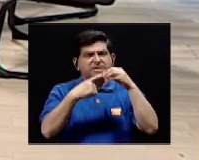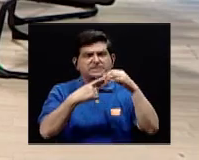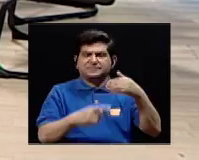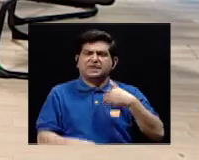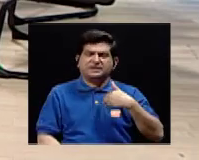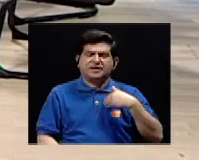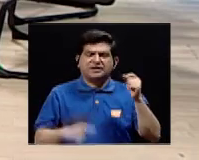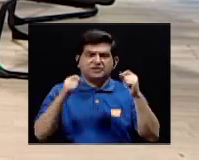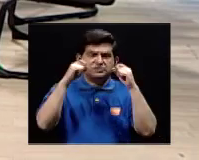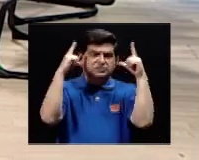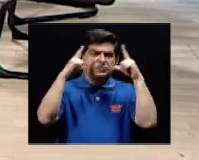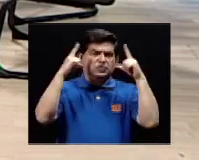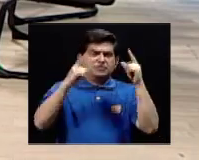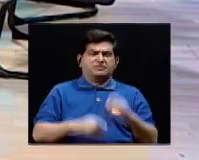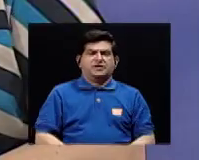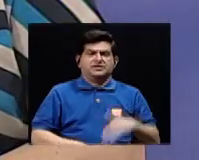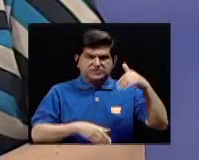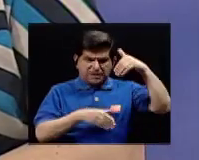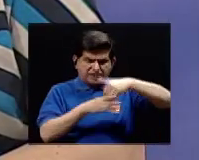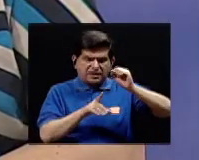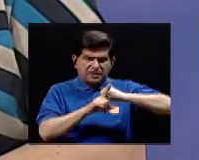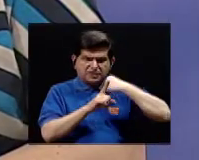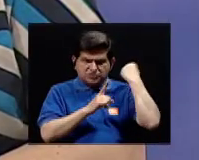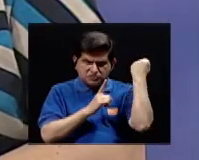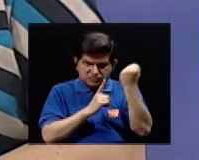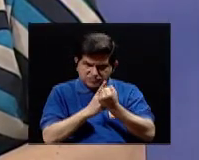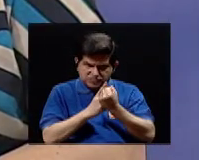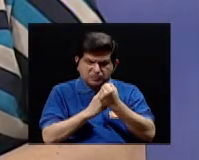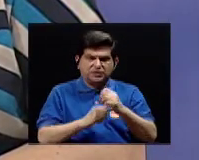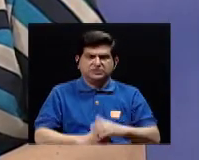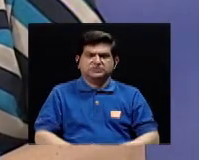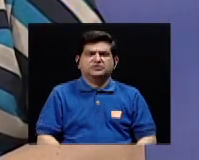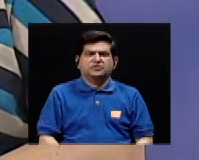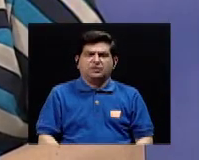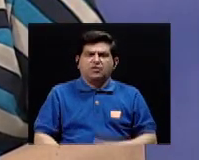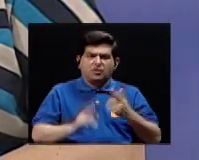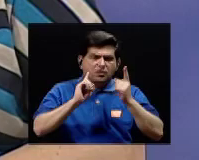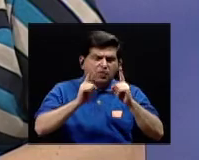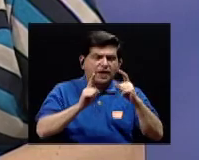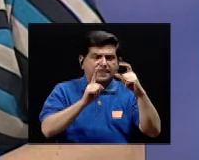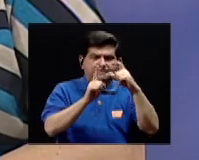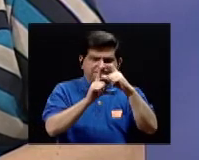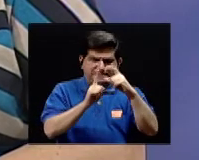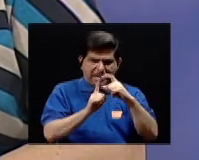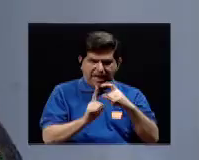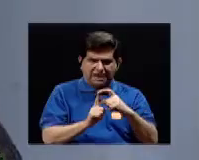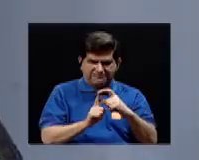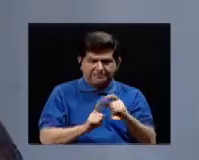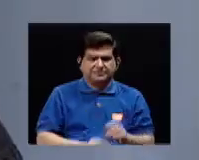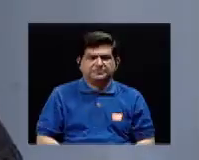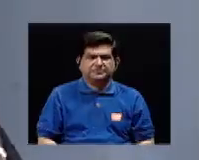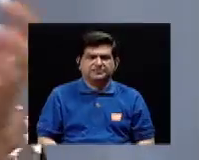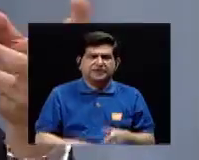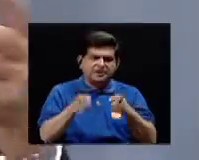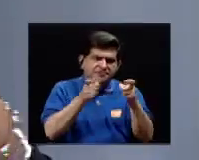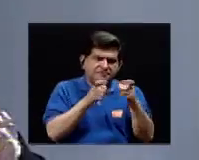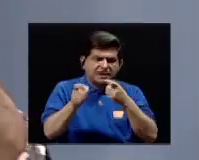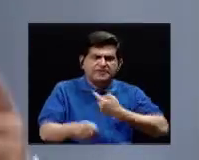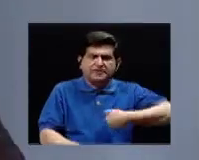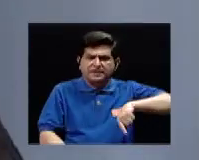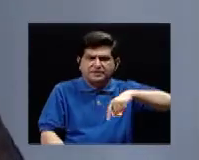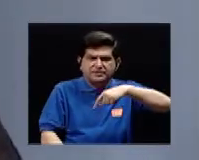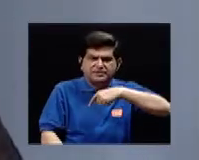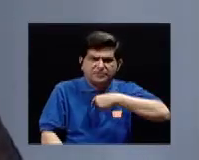Principalmente había como una sorpresa como muy metida en la cuestión de las palabras, ¿verdad?, que